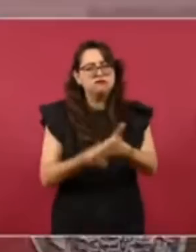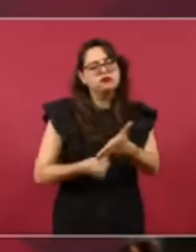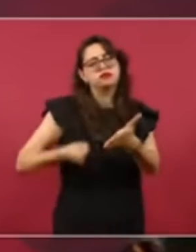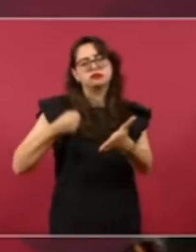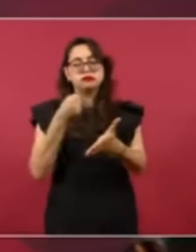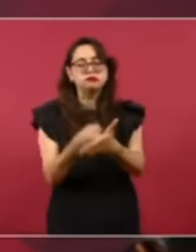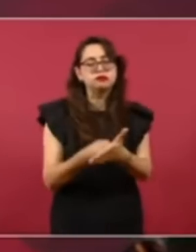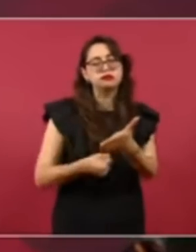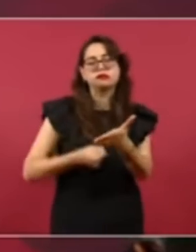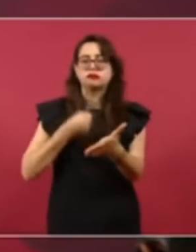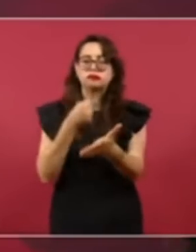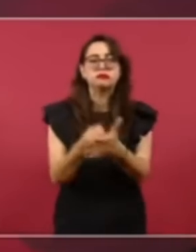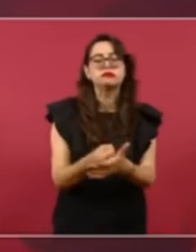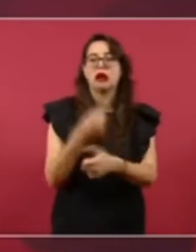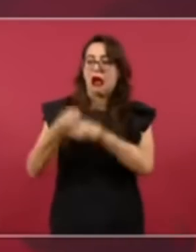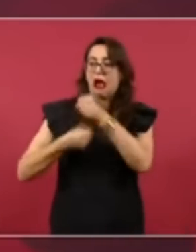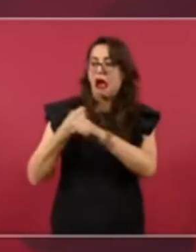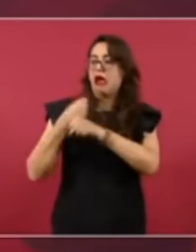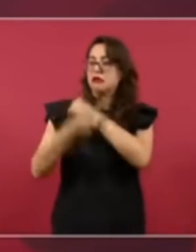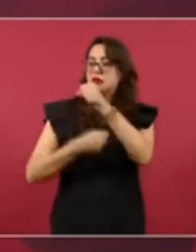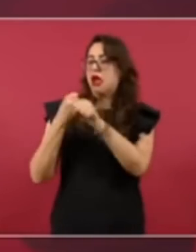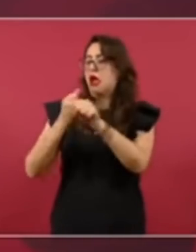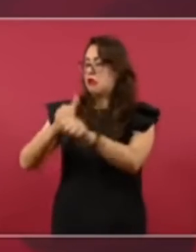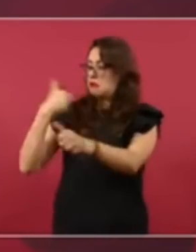Y encima se creen